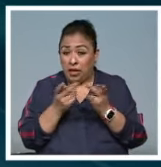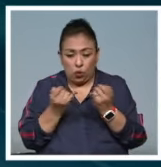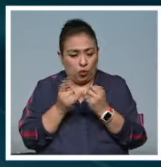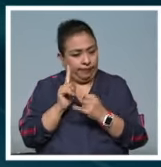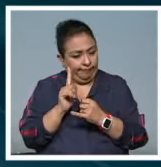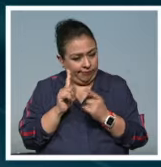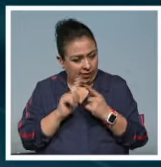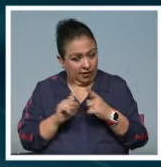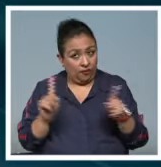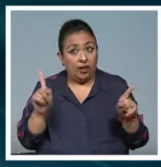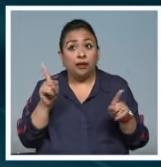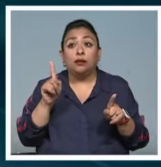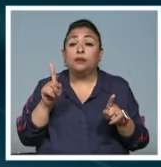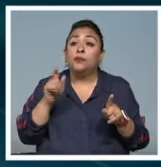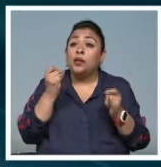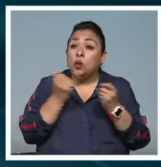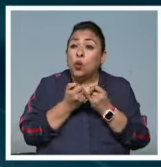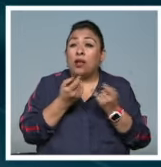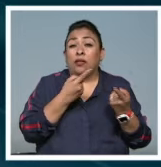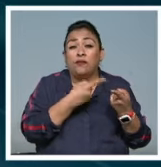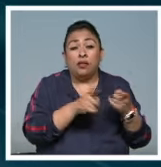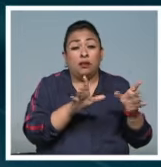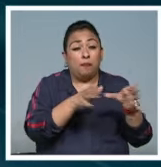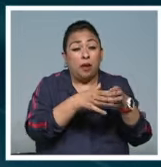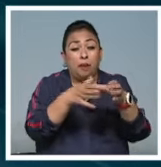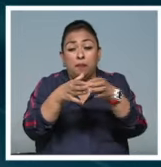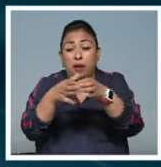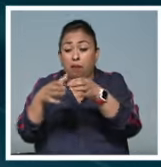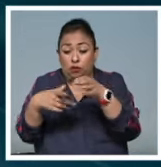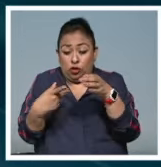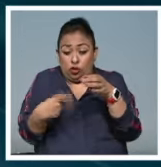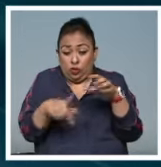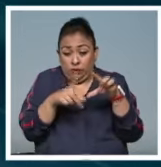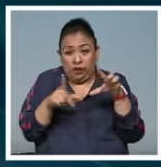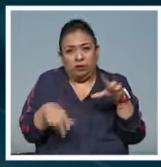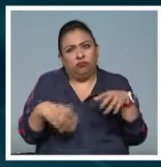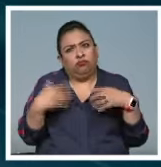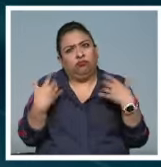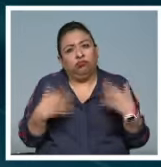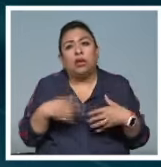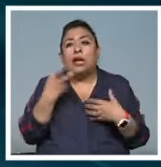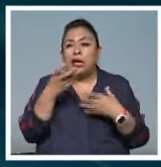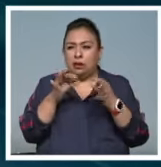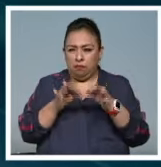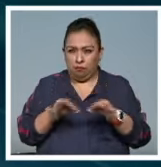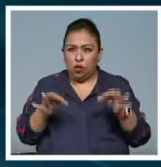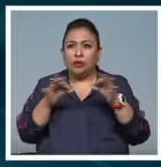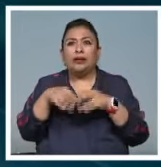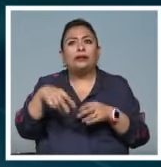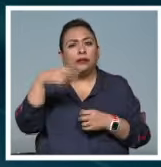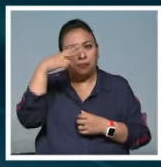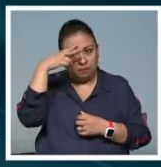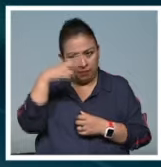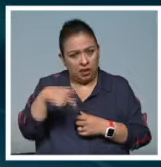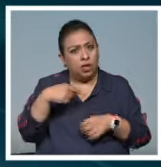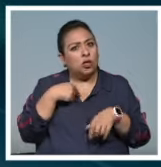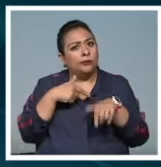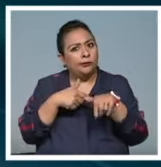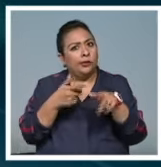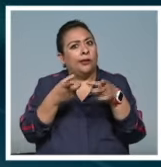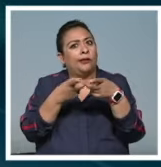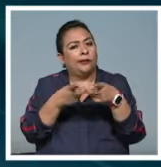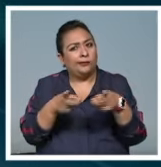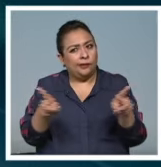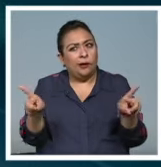anterior, aunado a la cantidad de especies endémicas de nuestro país. Es por ello que destaca la importancia de que México continúe